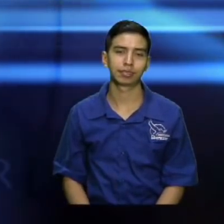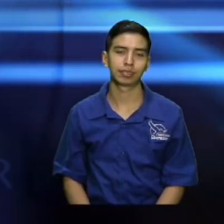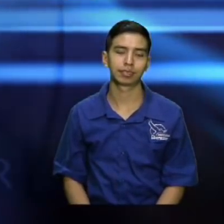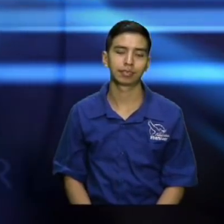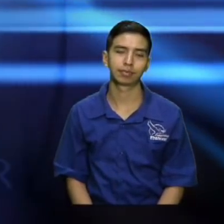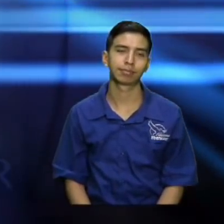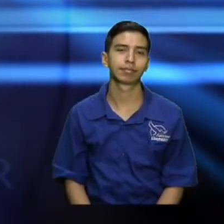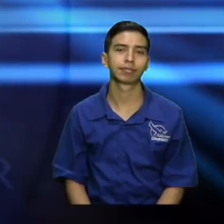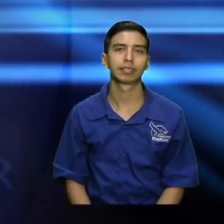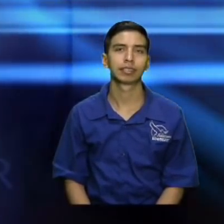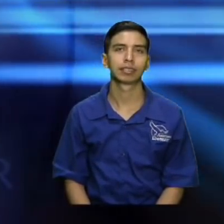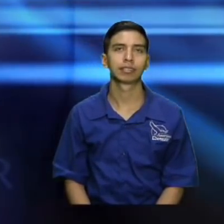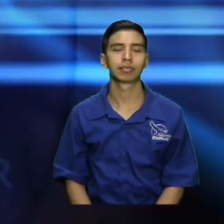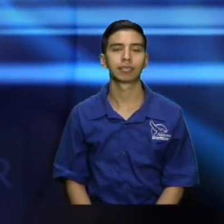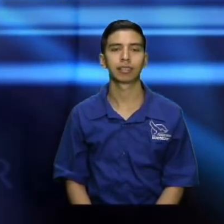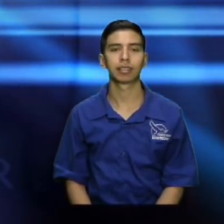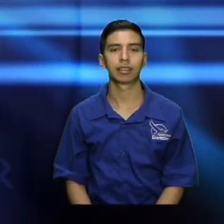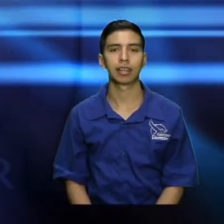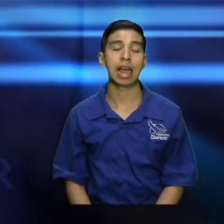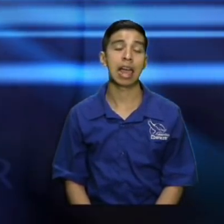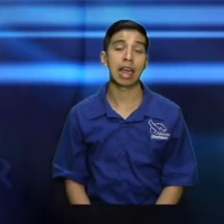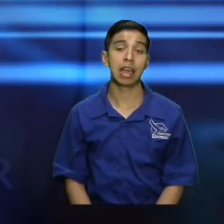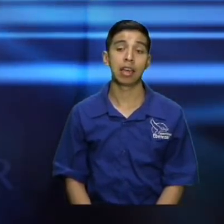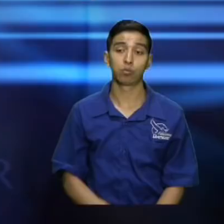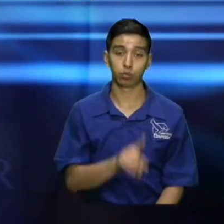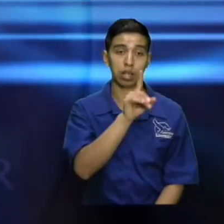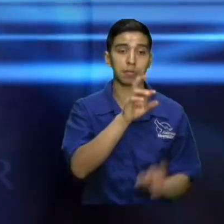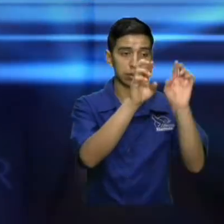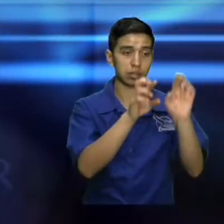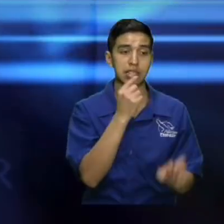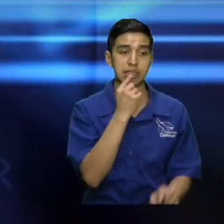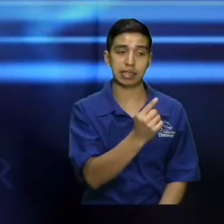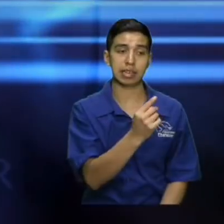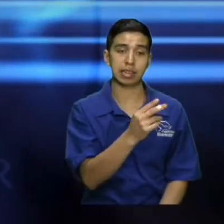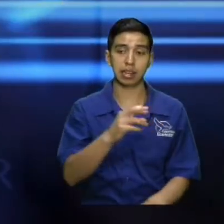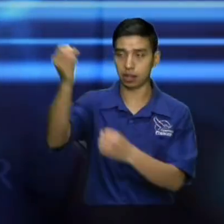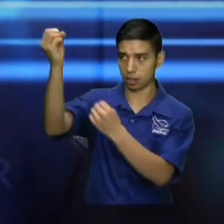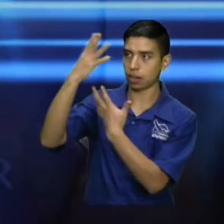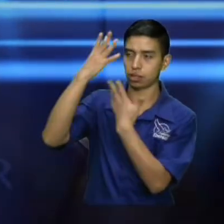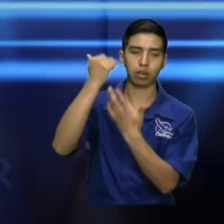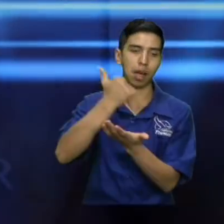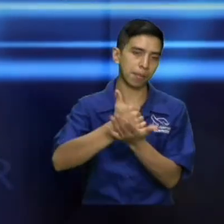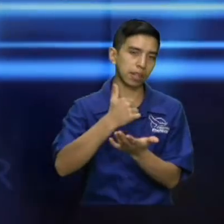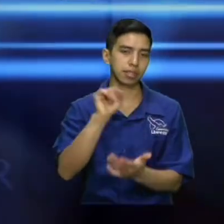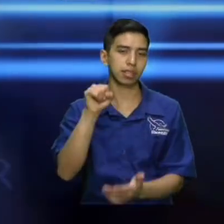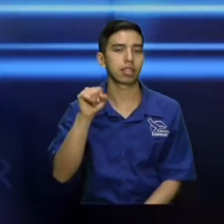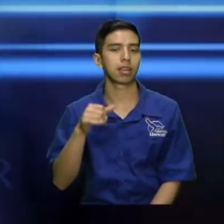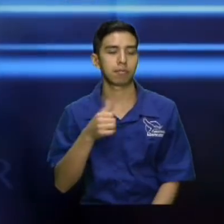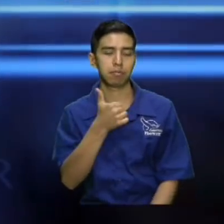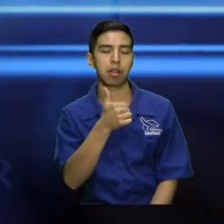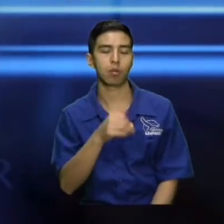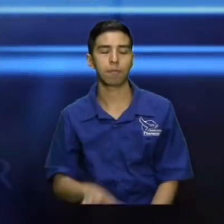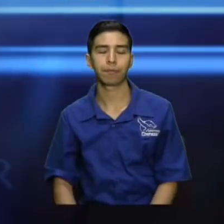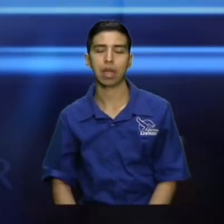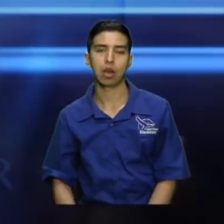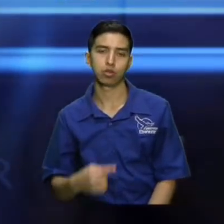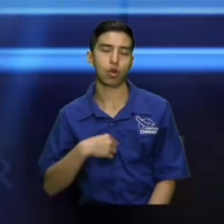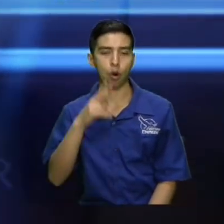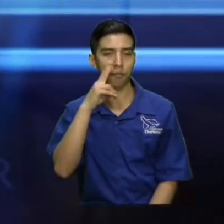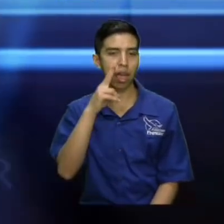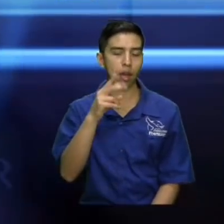Claro, yo aquí los hermanos dicen la revelación. Sí, amén. Pero yo lo veo como